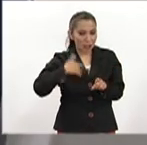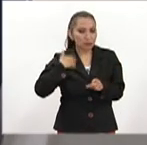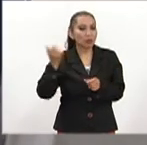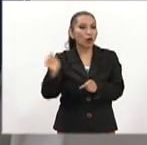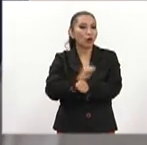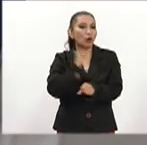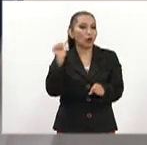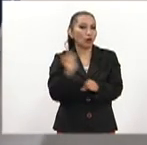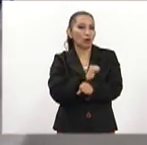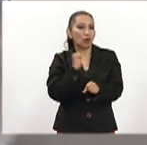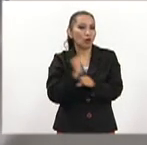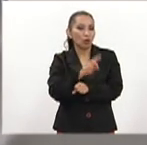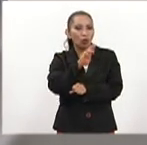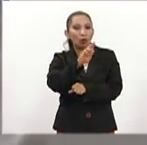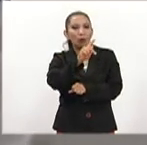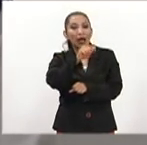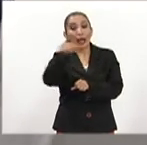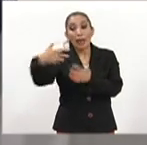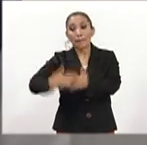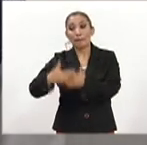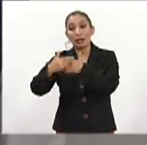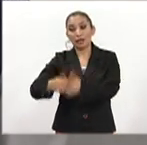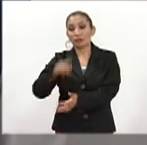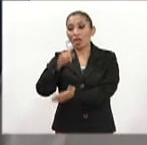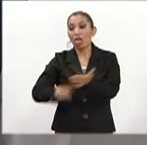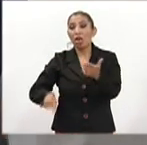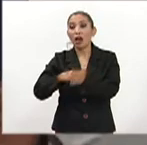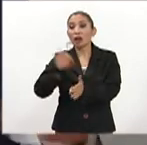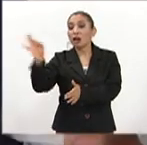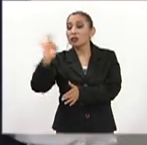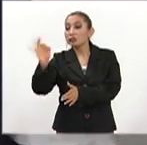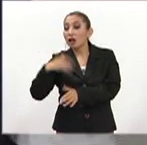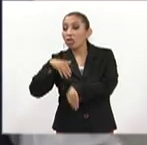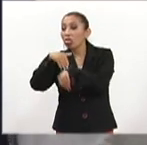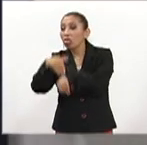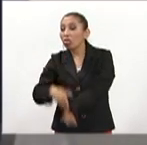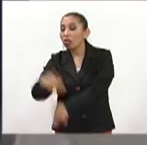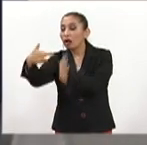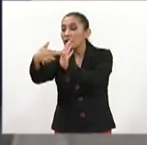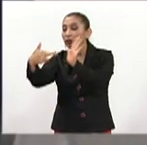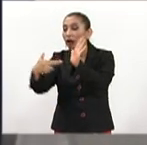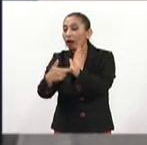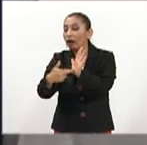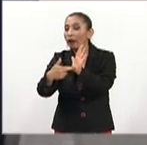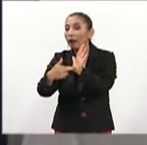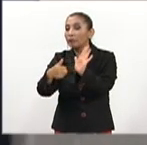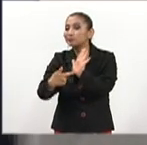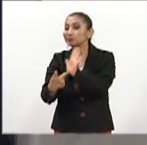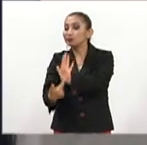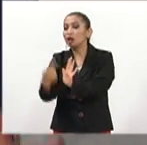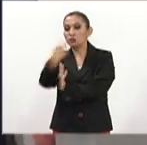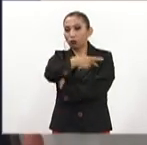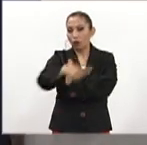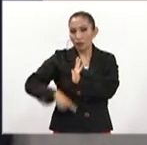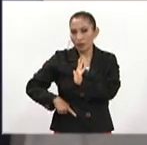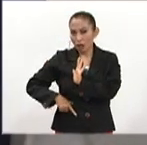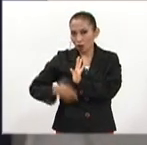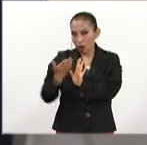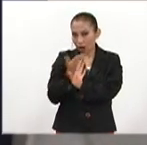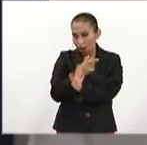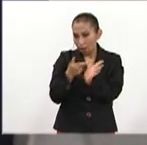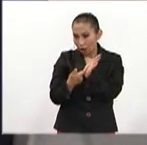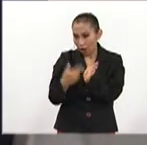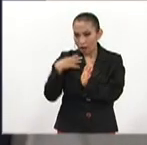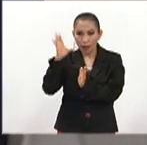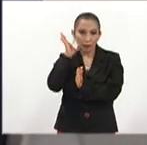plataforma. Explicó que la empresa dejaría de operar solo si no acatara los lineamientos de la iniciativa que su administración presentará